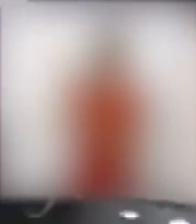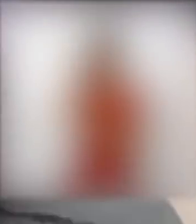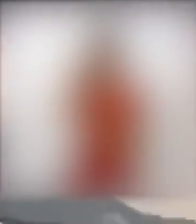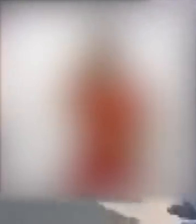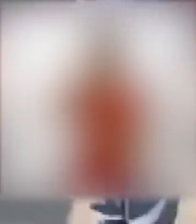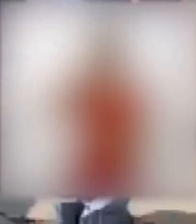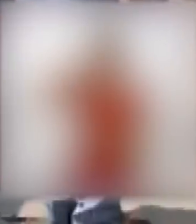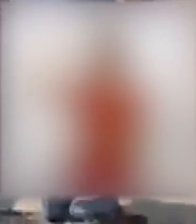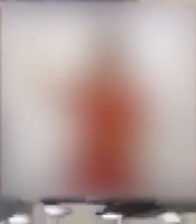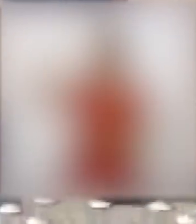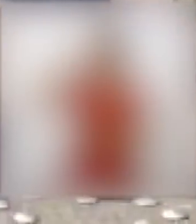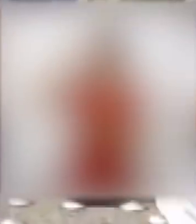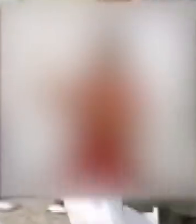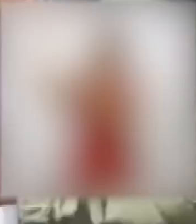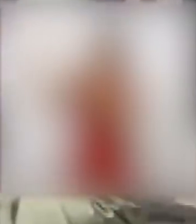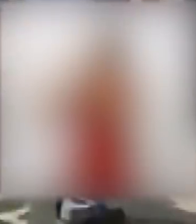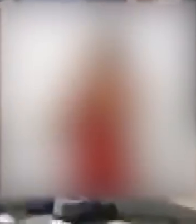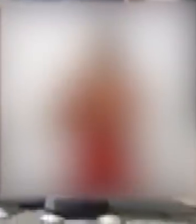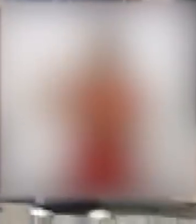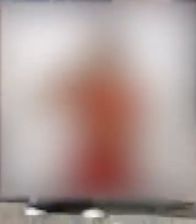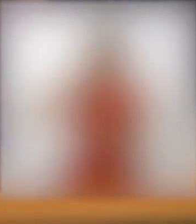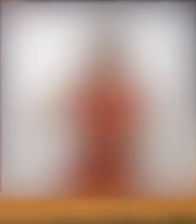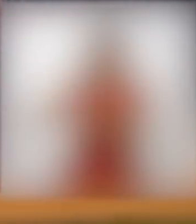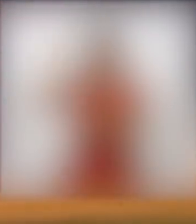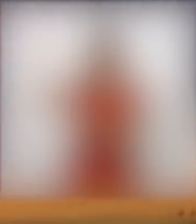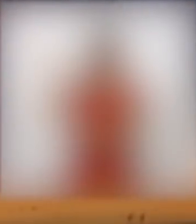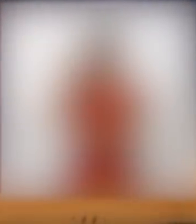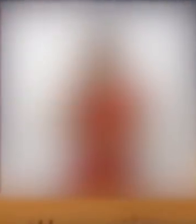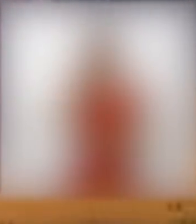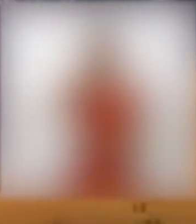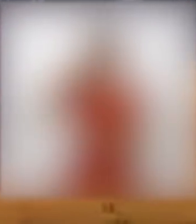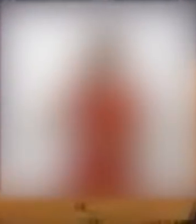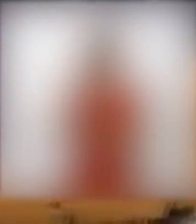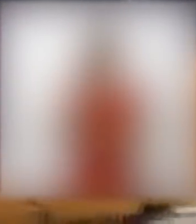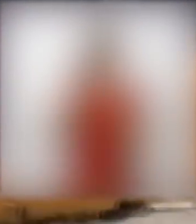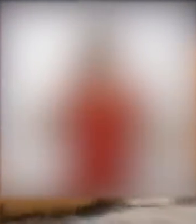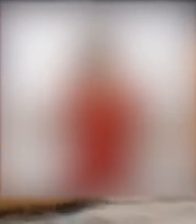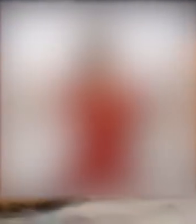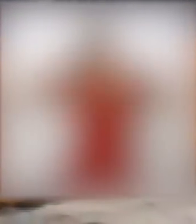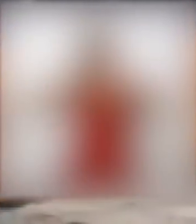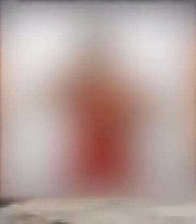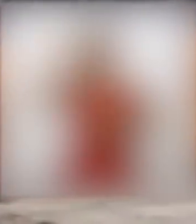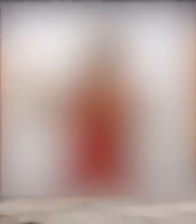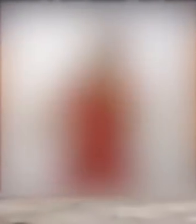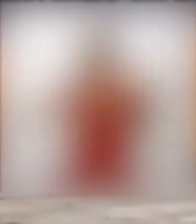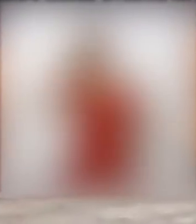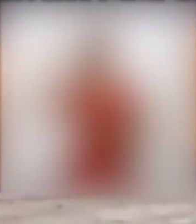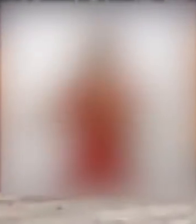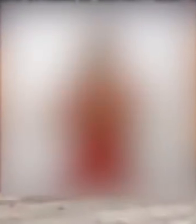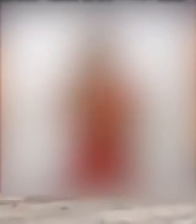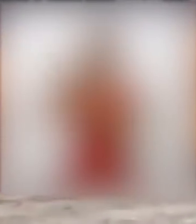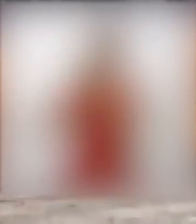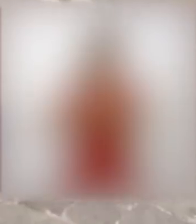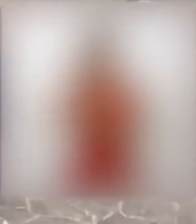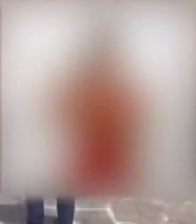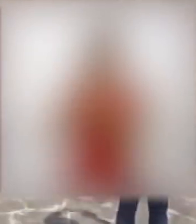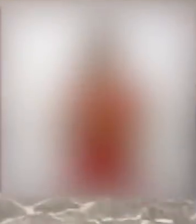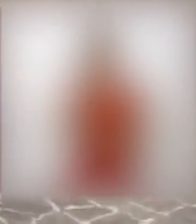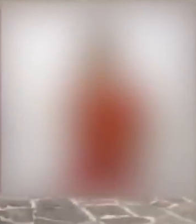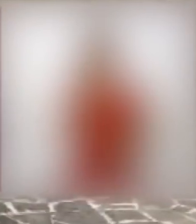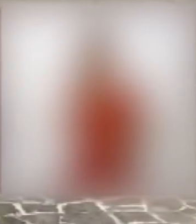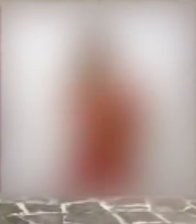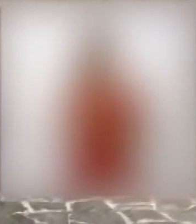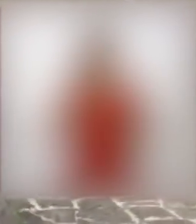manera pacífica en la explanada de la Torre de Rectoría para exigir diversas demandas a las autoridades universitarias.